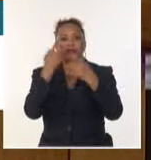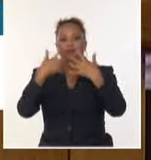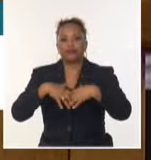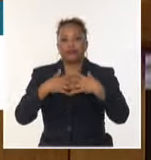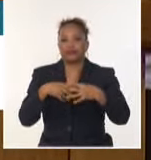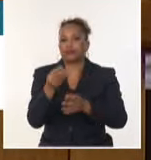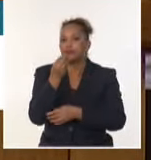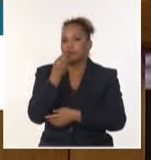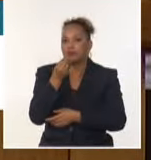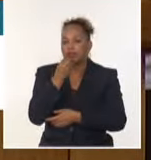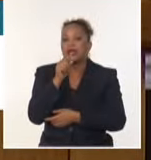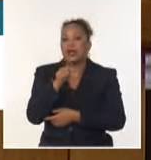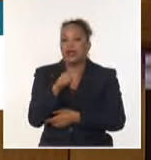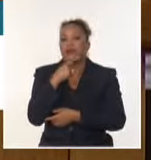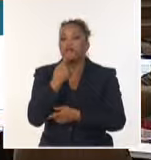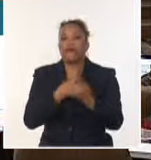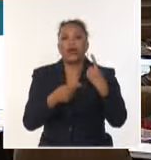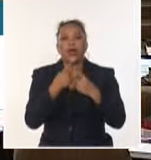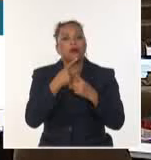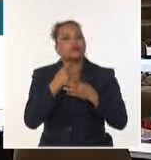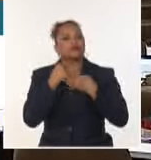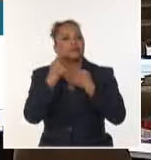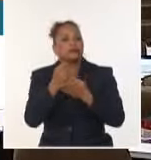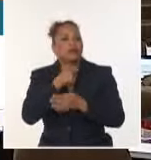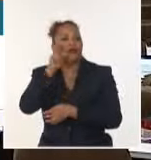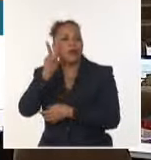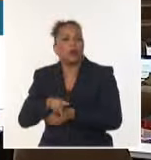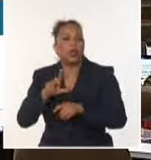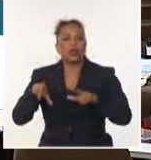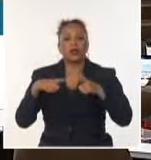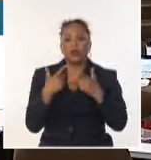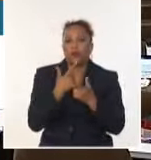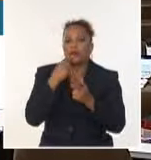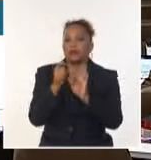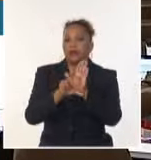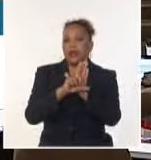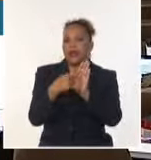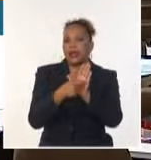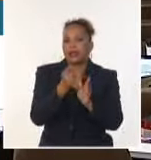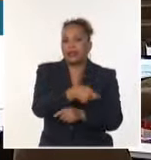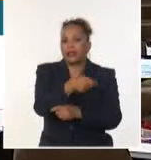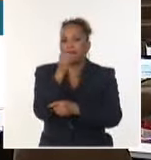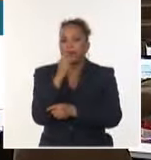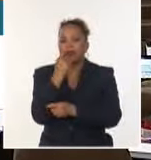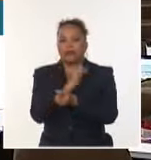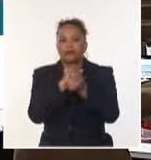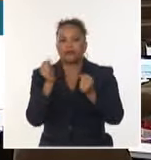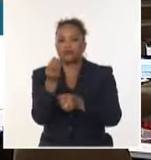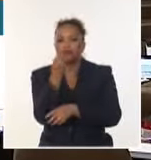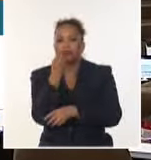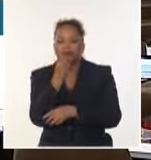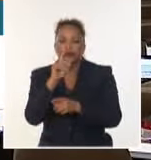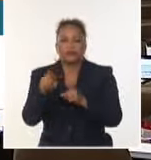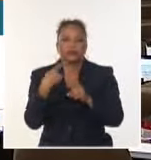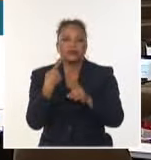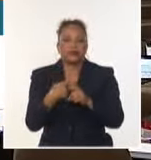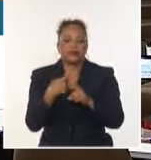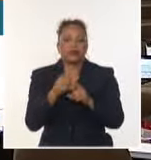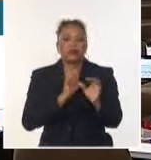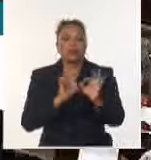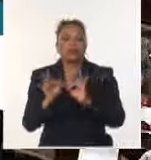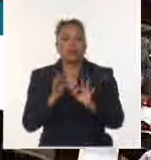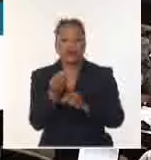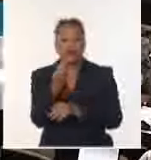Alimentaria fue un ejercicio que permitió evaluar el cumplimiento de la Ley de Pesca, la Ley de Soberanía Alimentaria y Seguridad Alimentaria